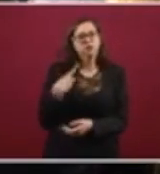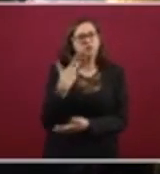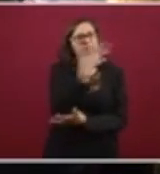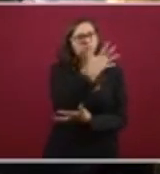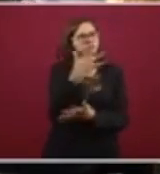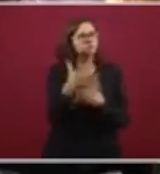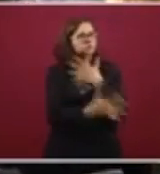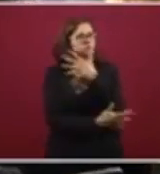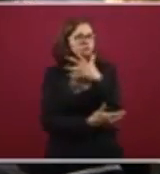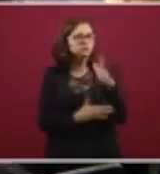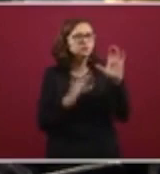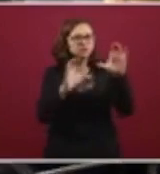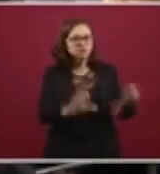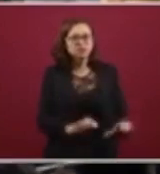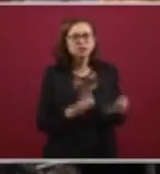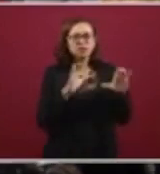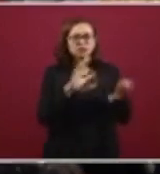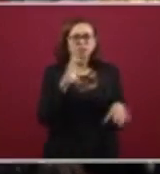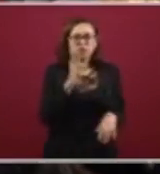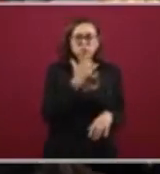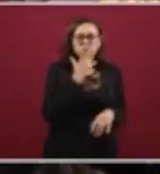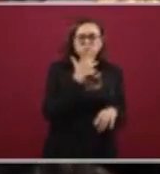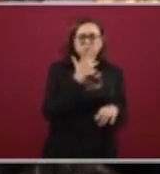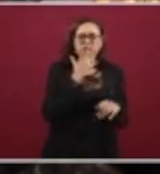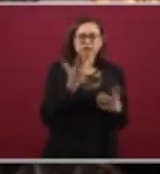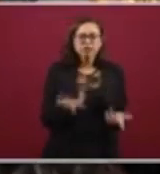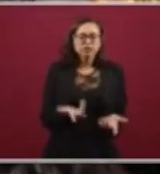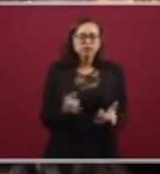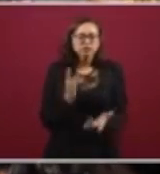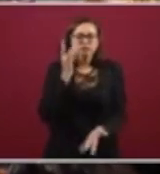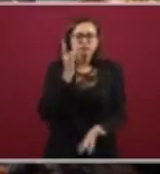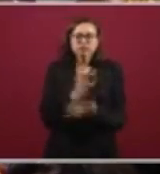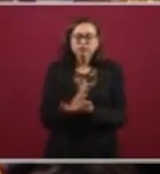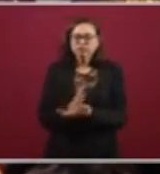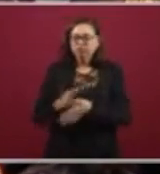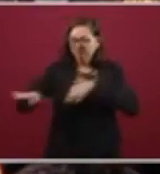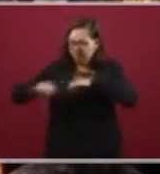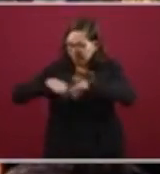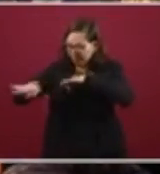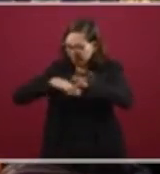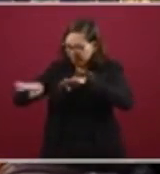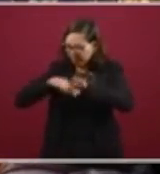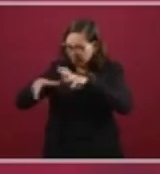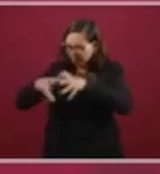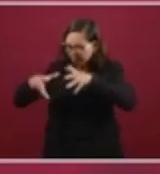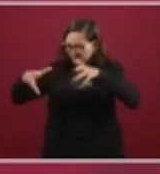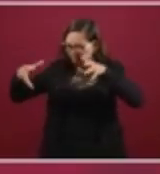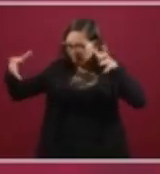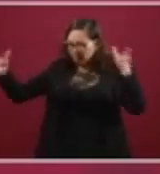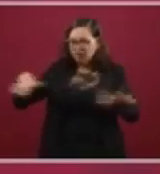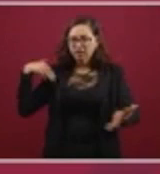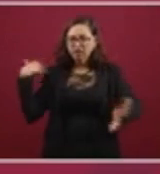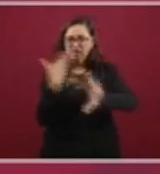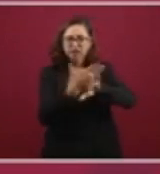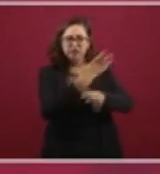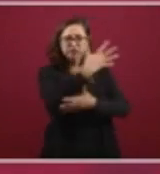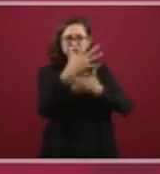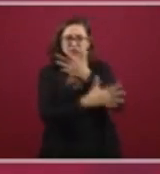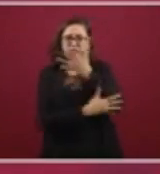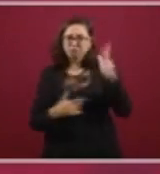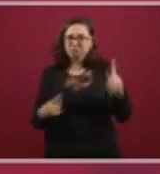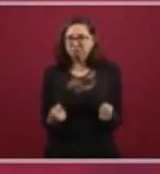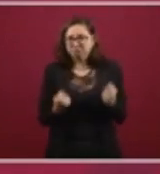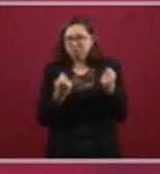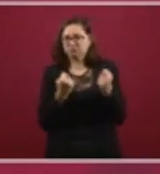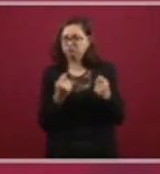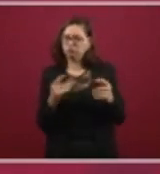ambiente. No es producir por producir o crecer por crecer. Tenemos